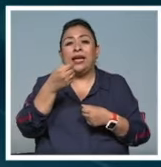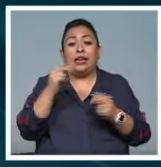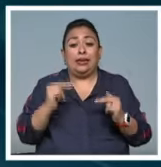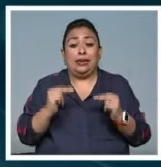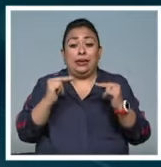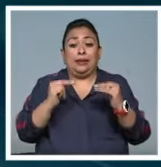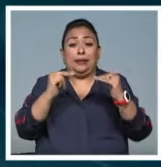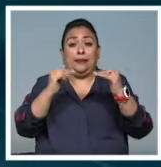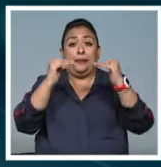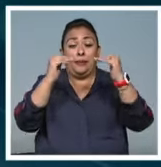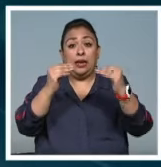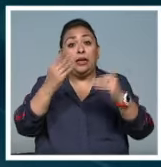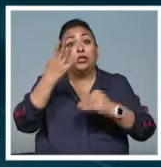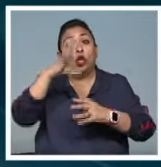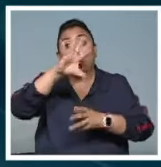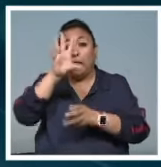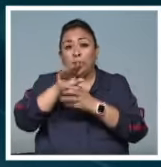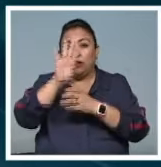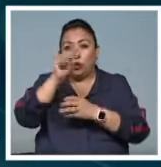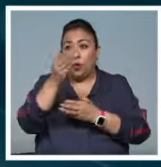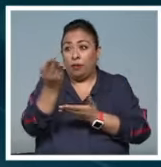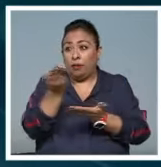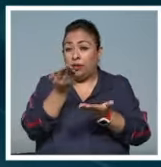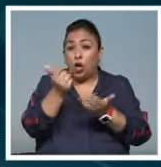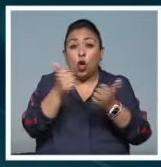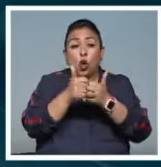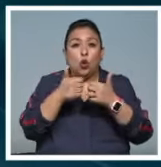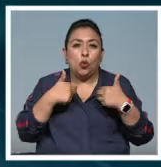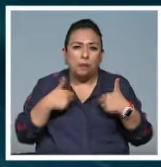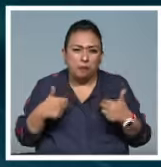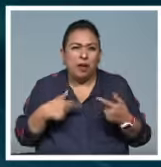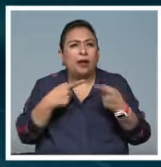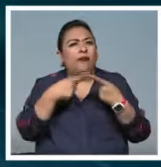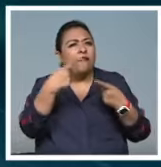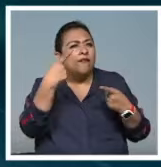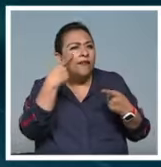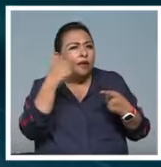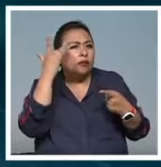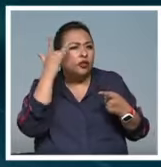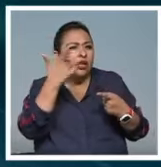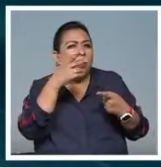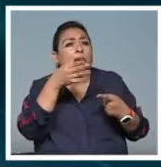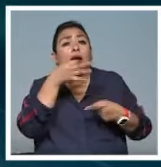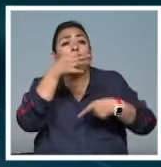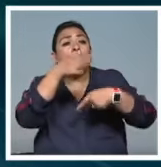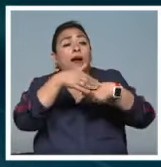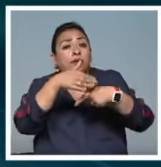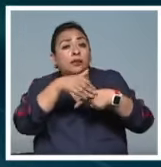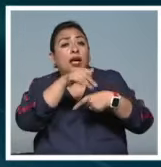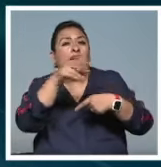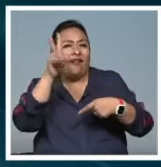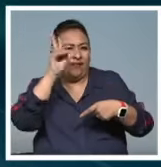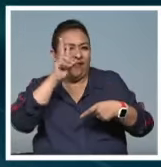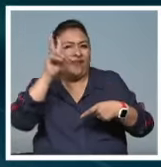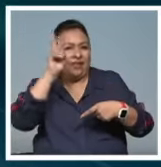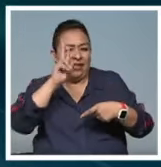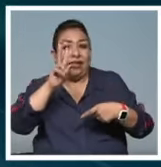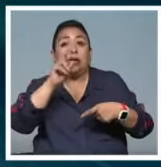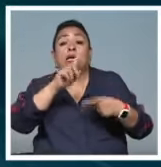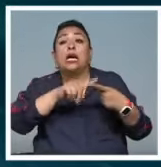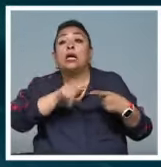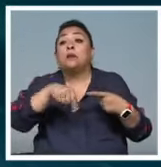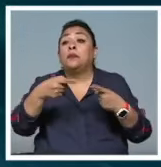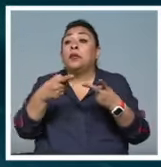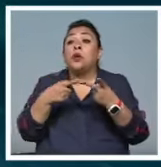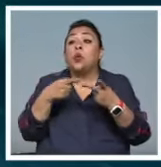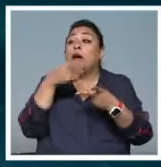9 jerarquías, son los que interactúan con los hombres. Entonces, así como podemos encontrar a San Gabriel dándole el mensaje de revelación a la Virgen María, lo vemos